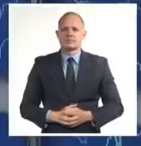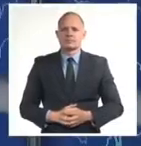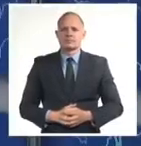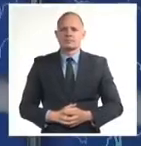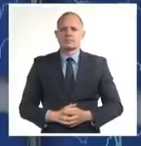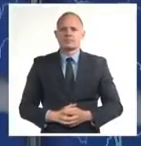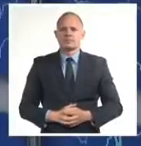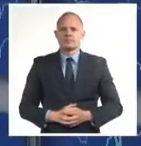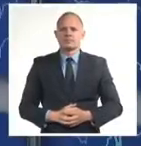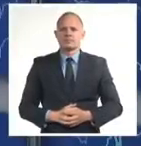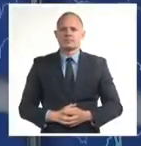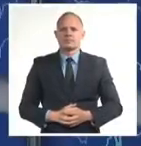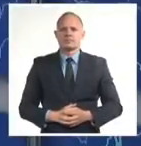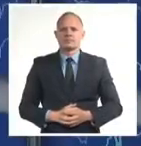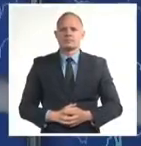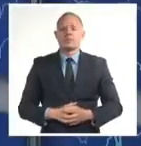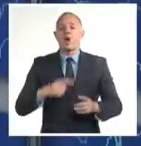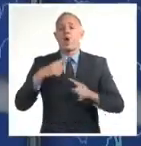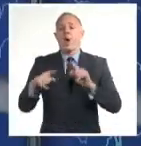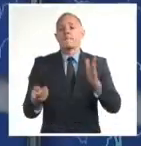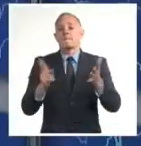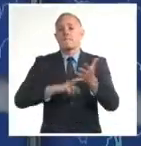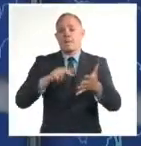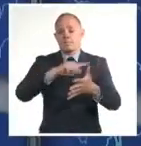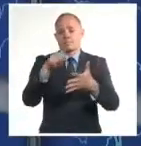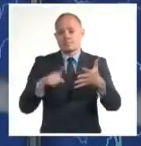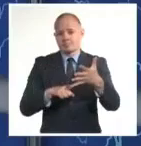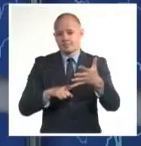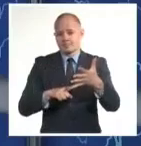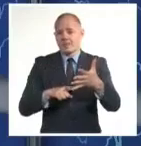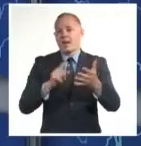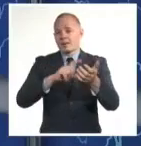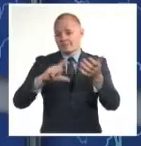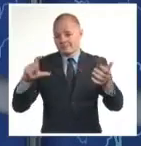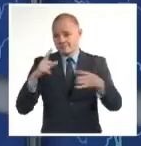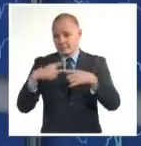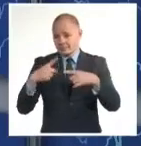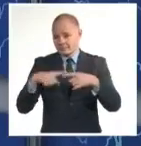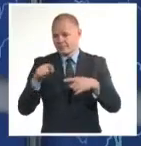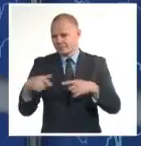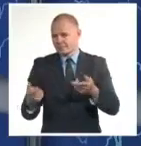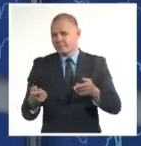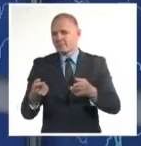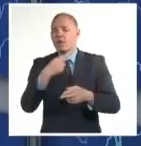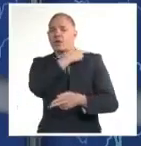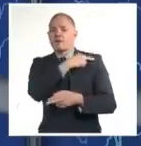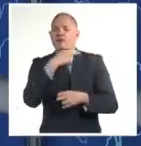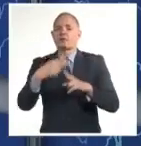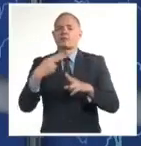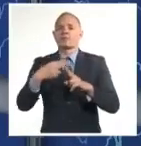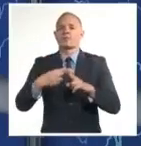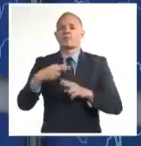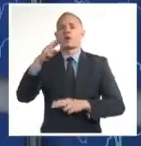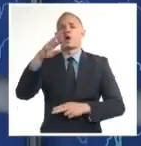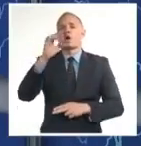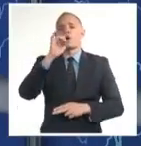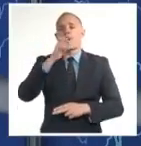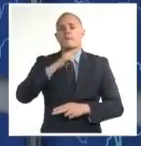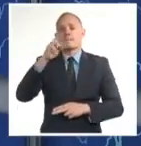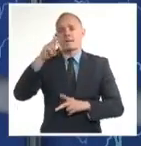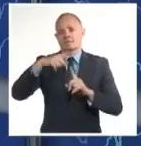miembro del Buró Político y secretario de Organización del Comité Central del Partido, Roberto Morales Ojeda, recibió en la mañana de este lunes al compañero